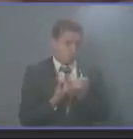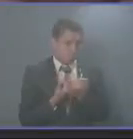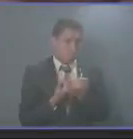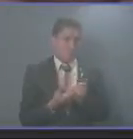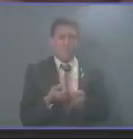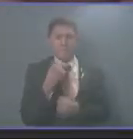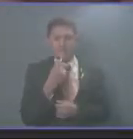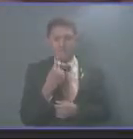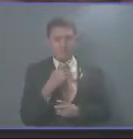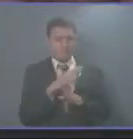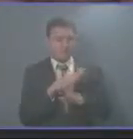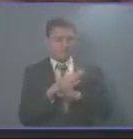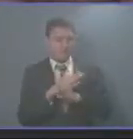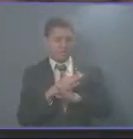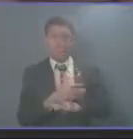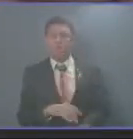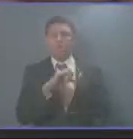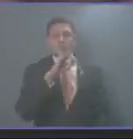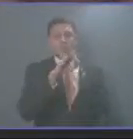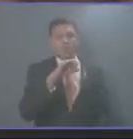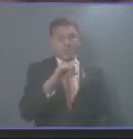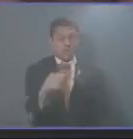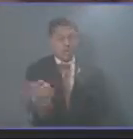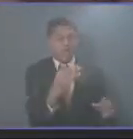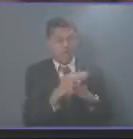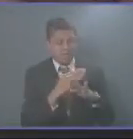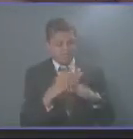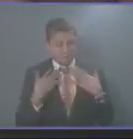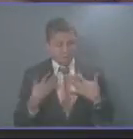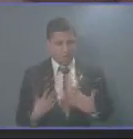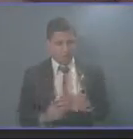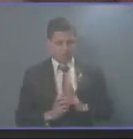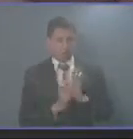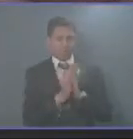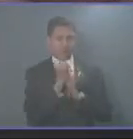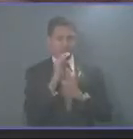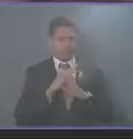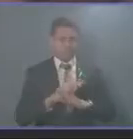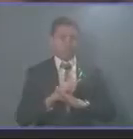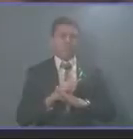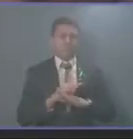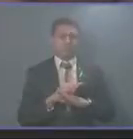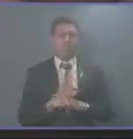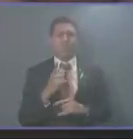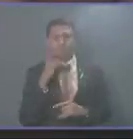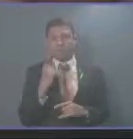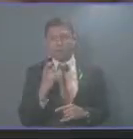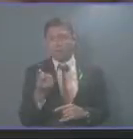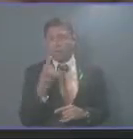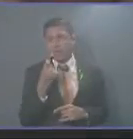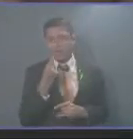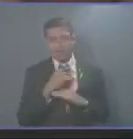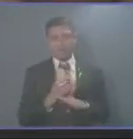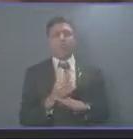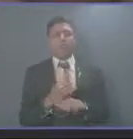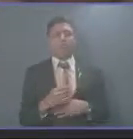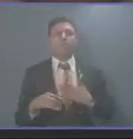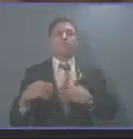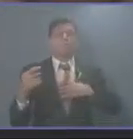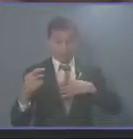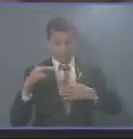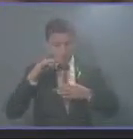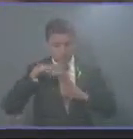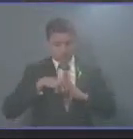de inmunohistoquímica, 286 pacientes beneficiados con operaciones